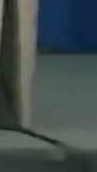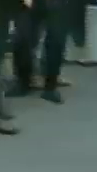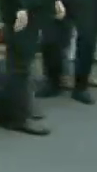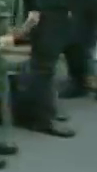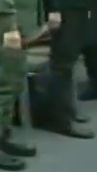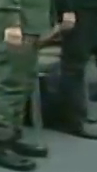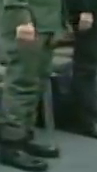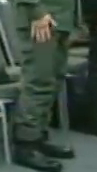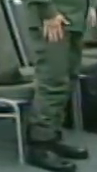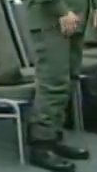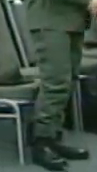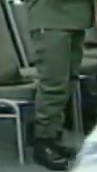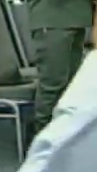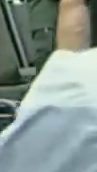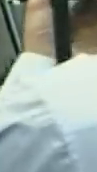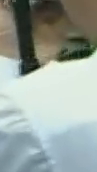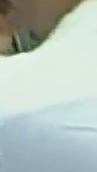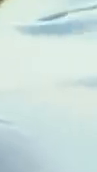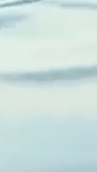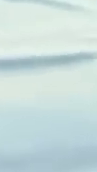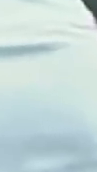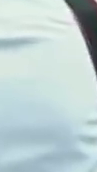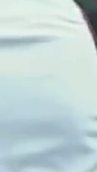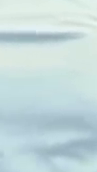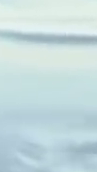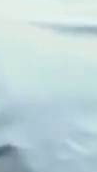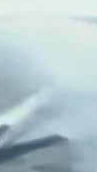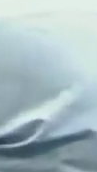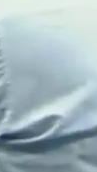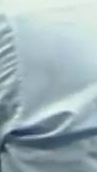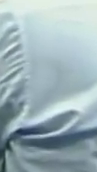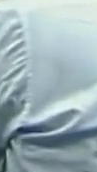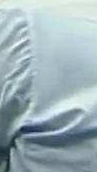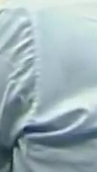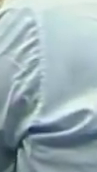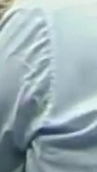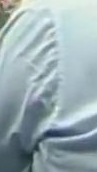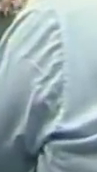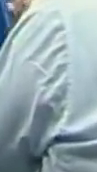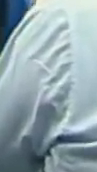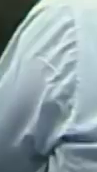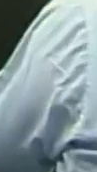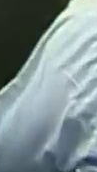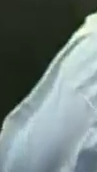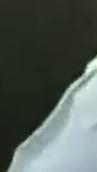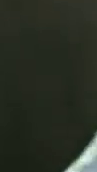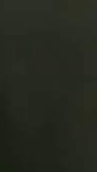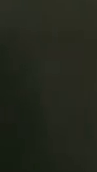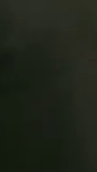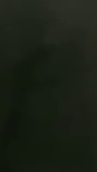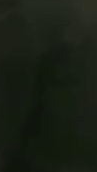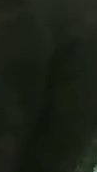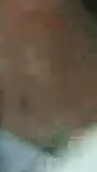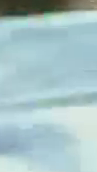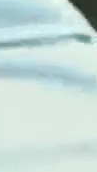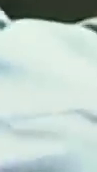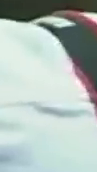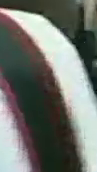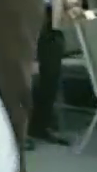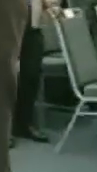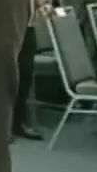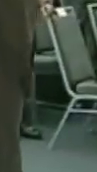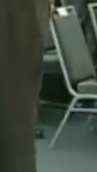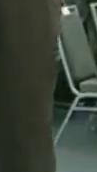televisión el efecto nosotros nos encontramos en el palacio de miraflores donde el jefe del estado y de gobierno venezolano nicolás maduro moros encabeza la tarde de este miércoles